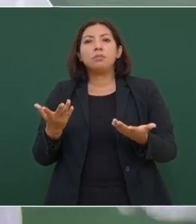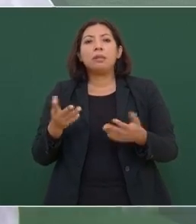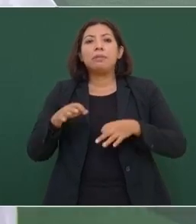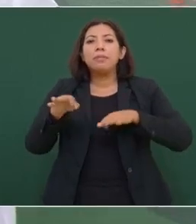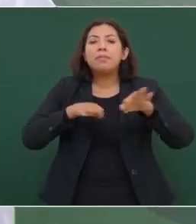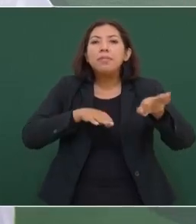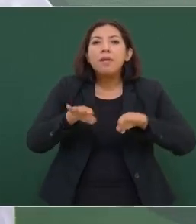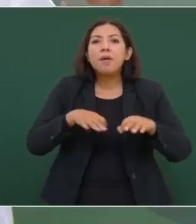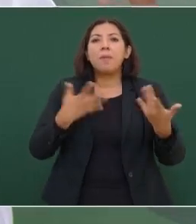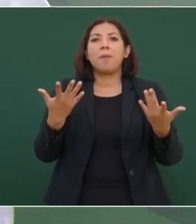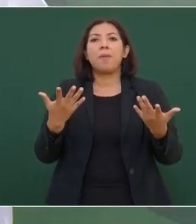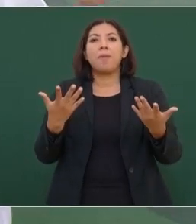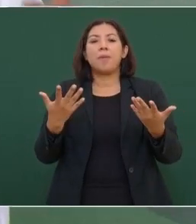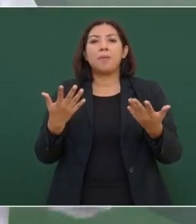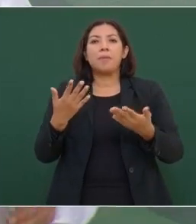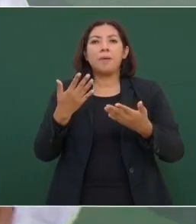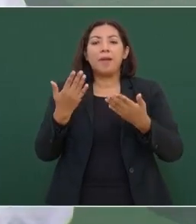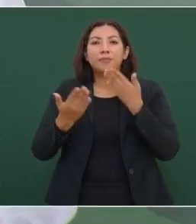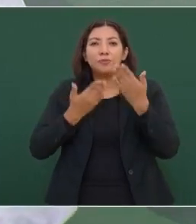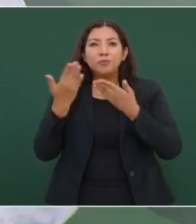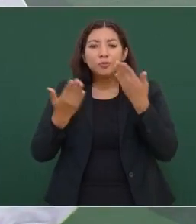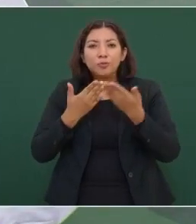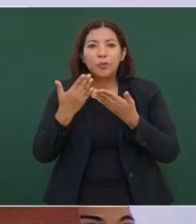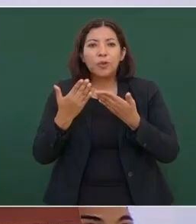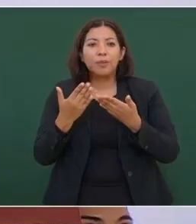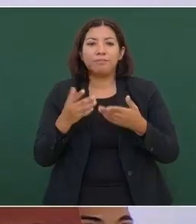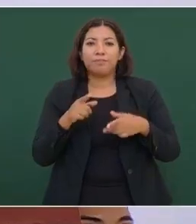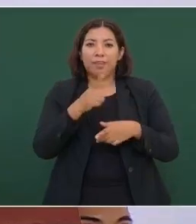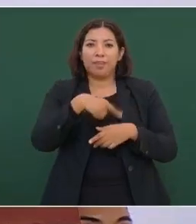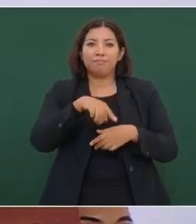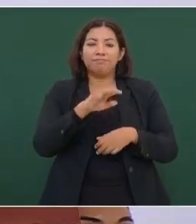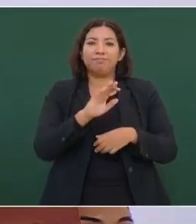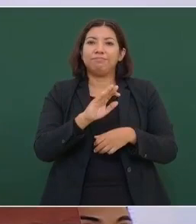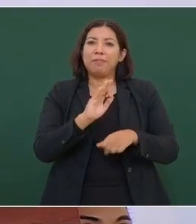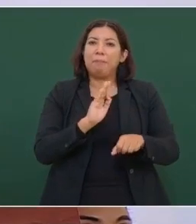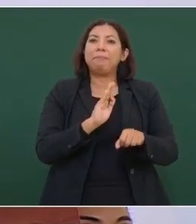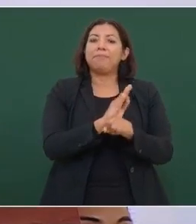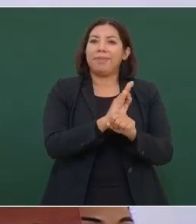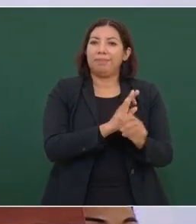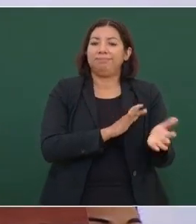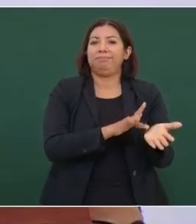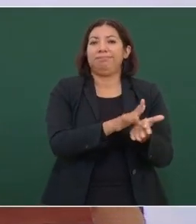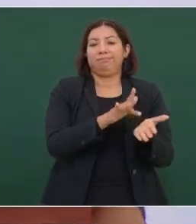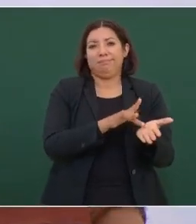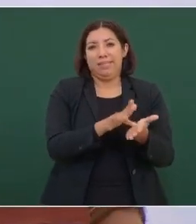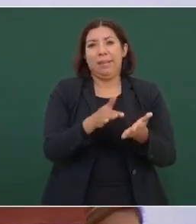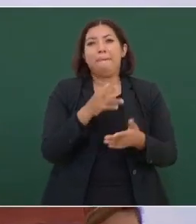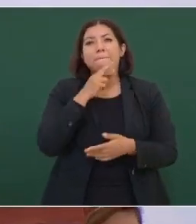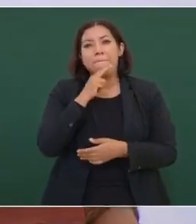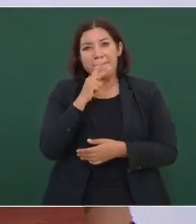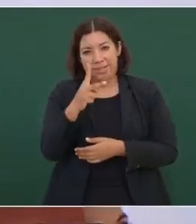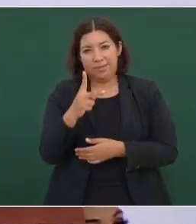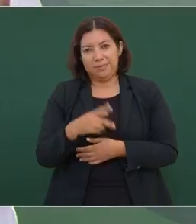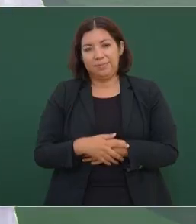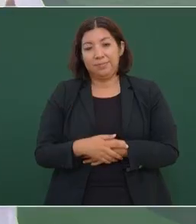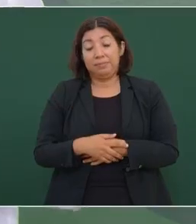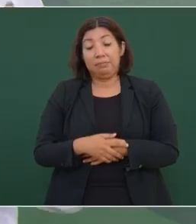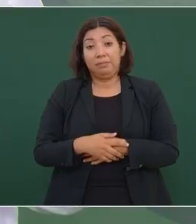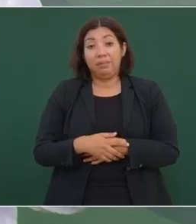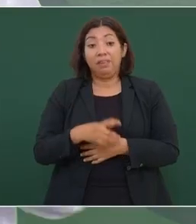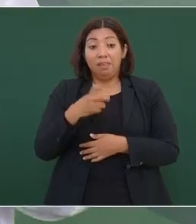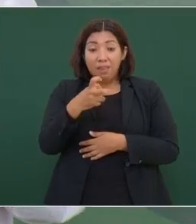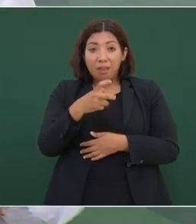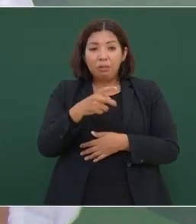para que no se vean obligados a abandonar sus países, a sus familias, que hay que atender las